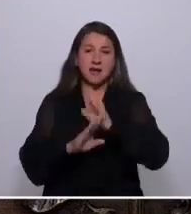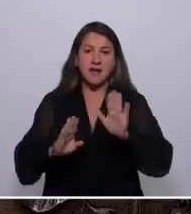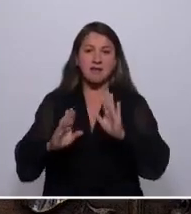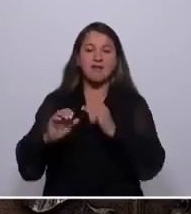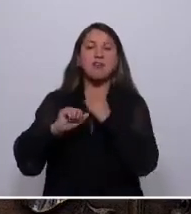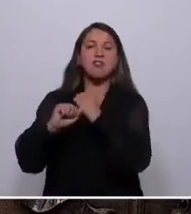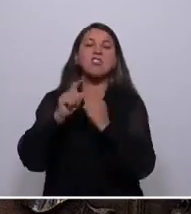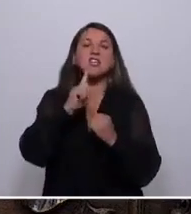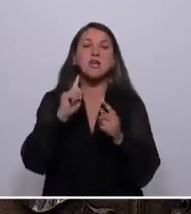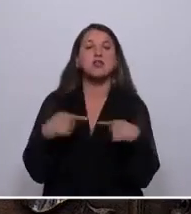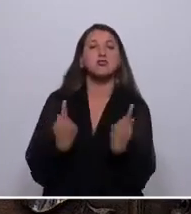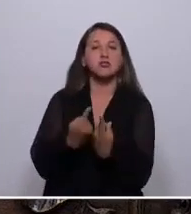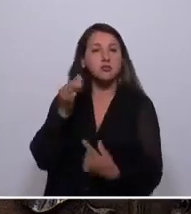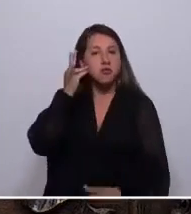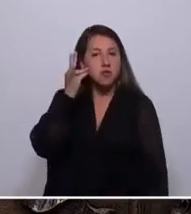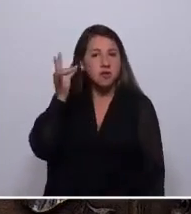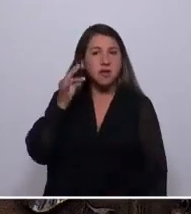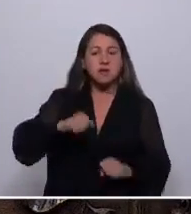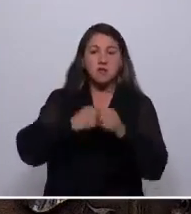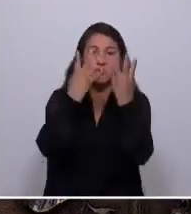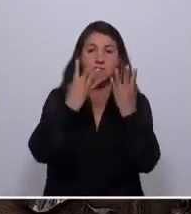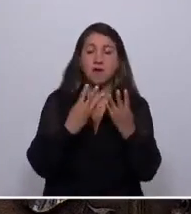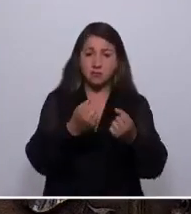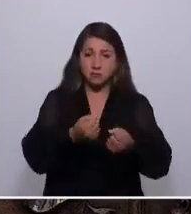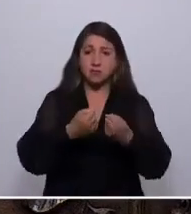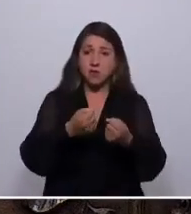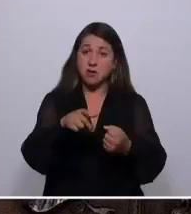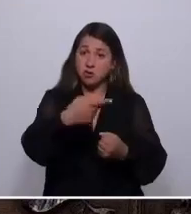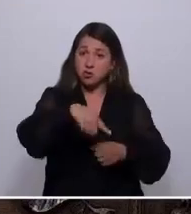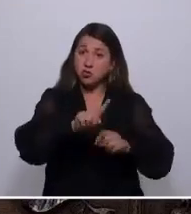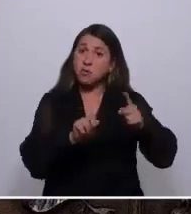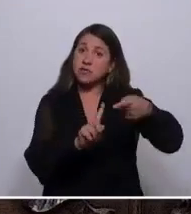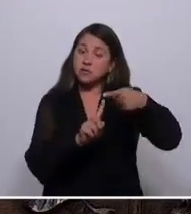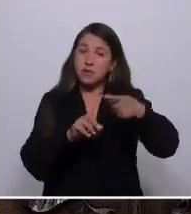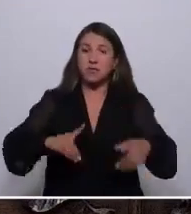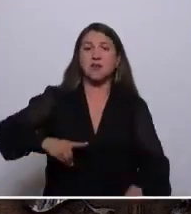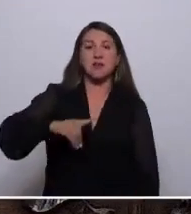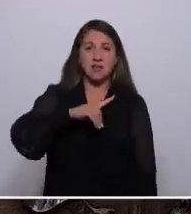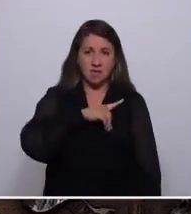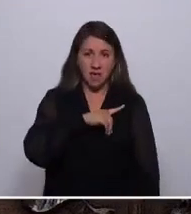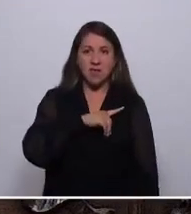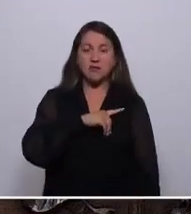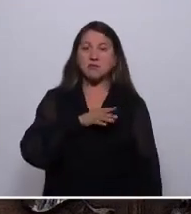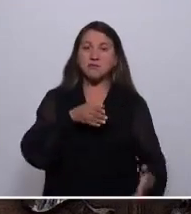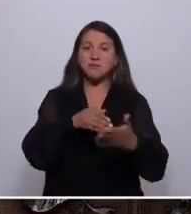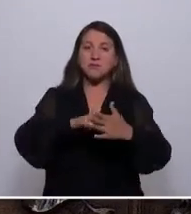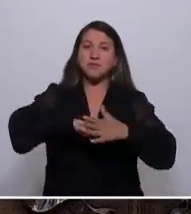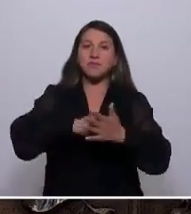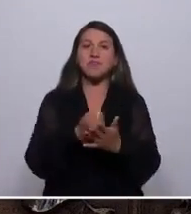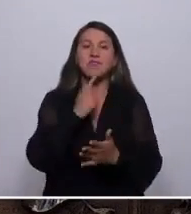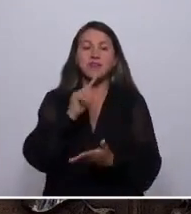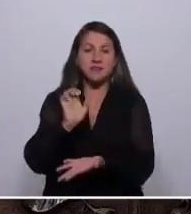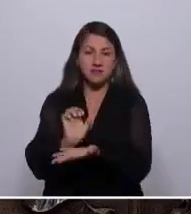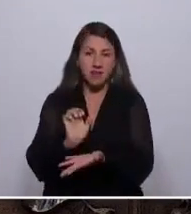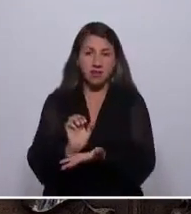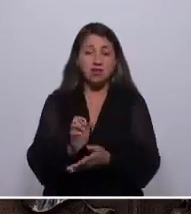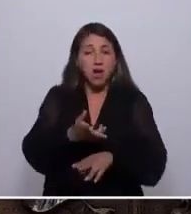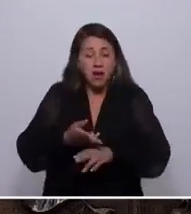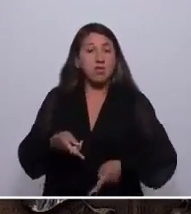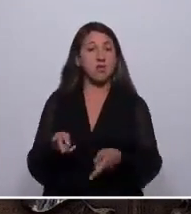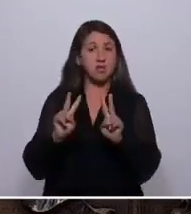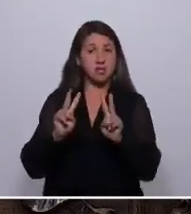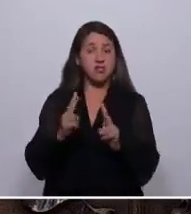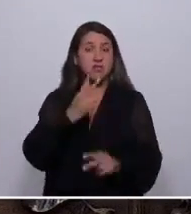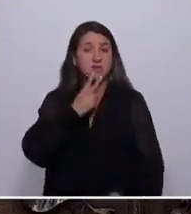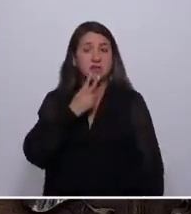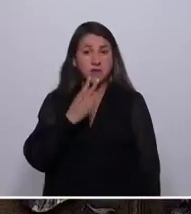nosotras, por las mujeres privadas de libertad cuya participación y dignidad han sido cercenadas por el Estado. Tenemos el derecho a